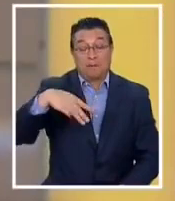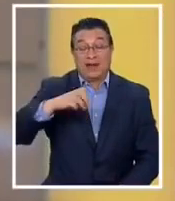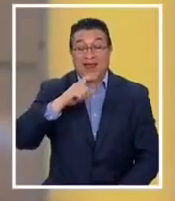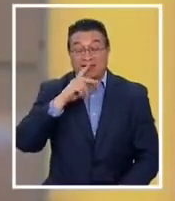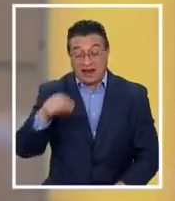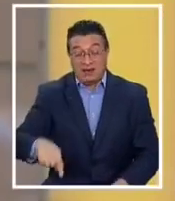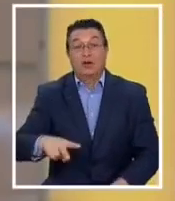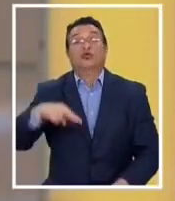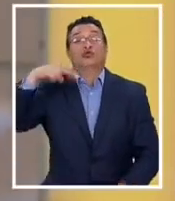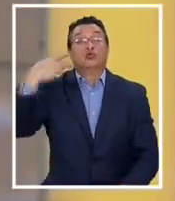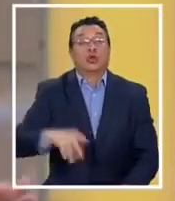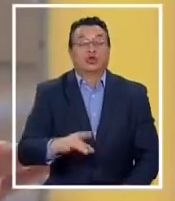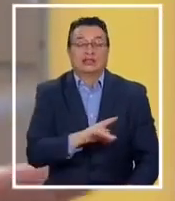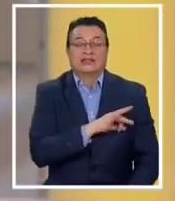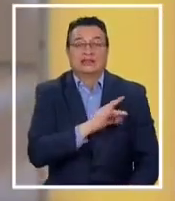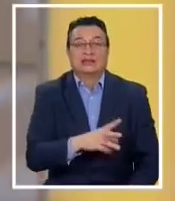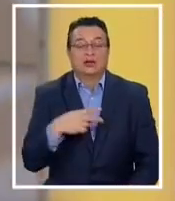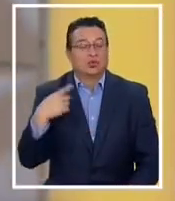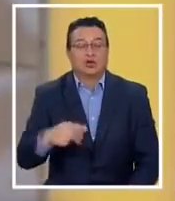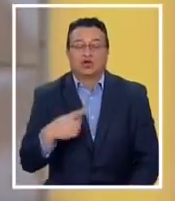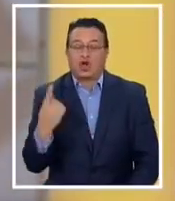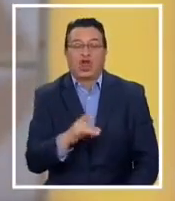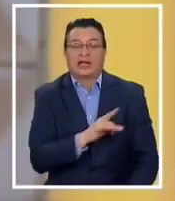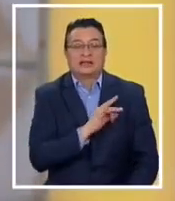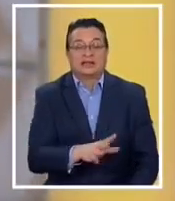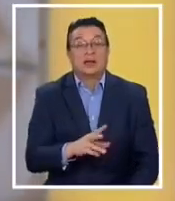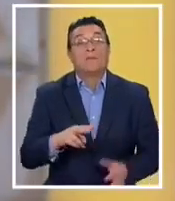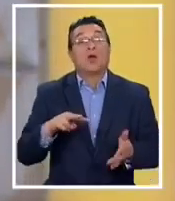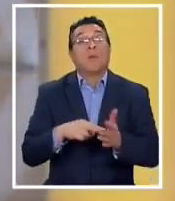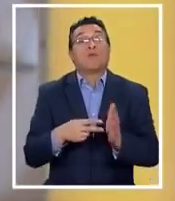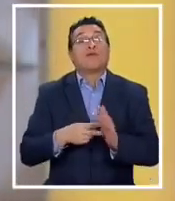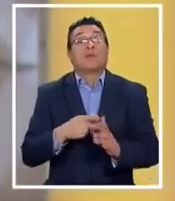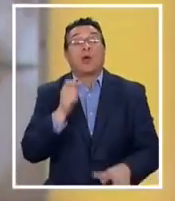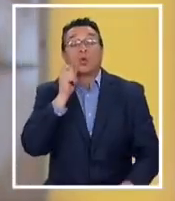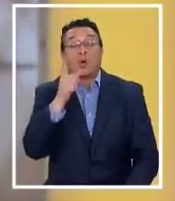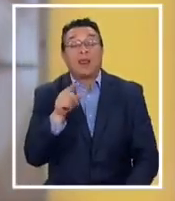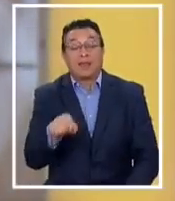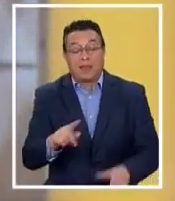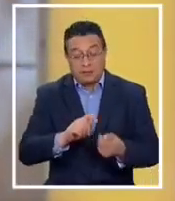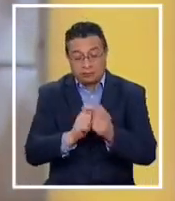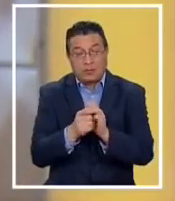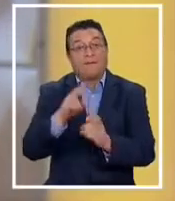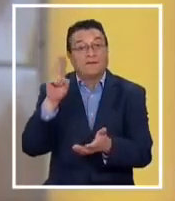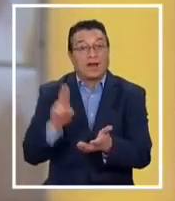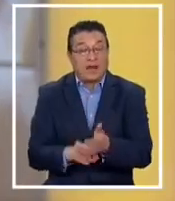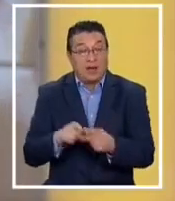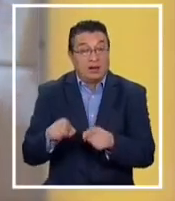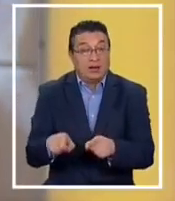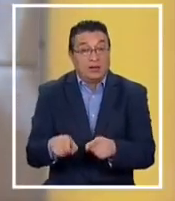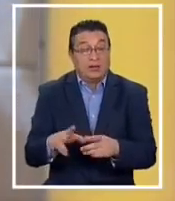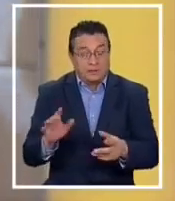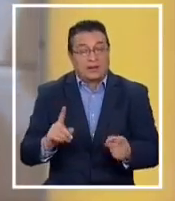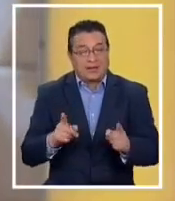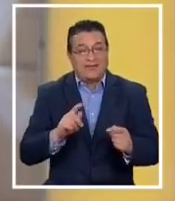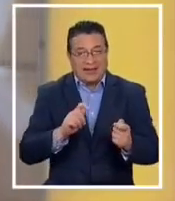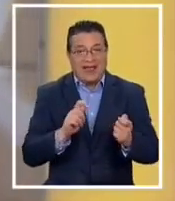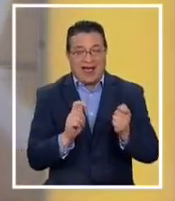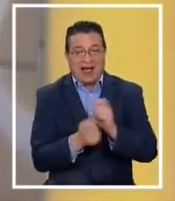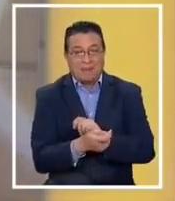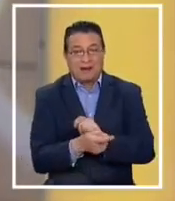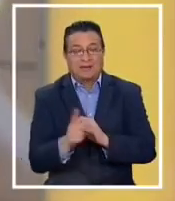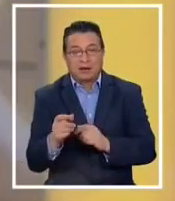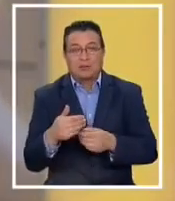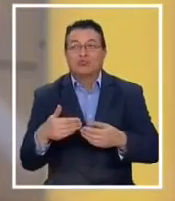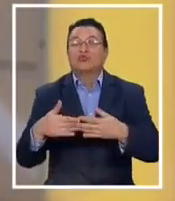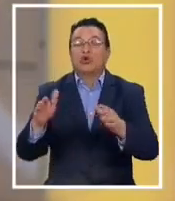que está en la tierra es de la nación 10 de todas y todos los chilenos el problema es que tenemos que convertir eso en realidad y eso pasa por cambiar efectivamente